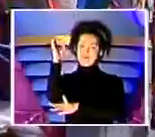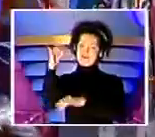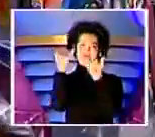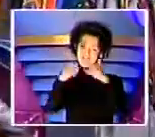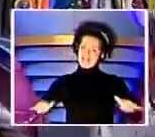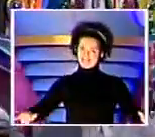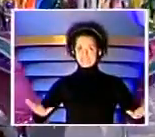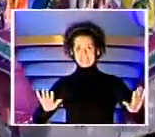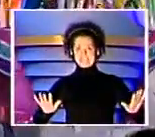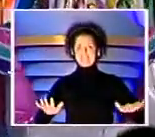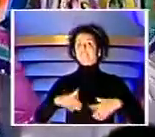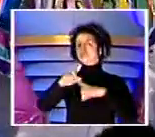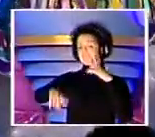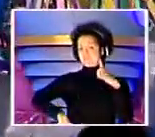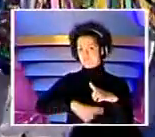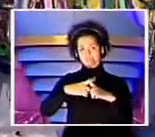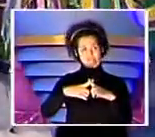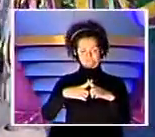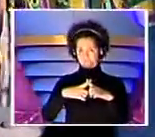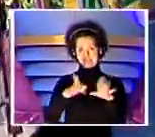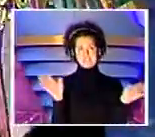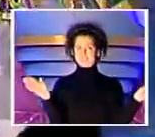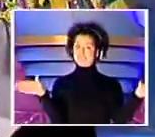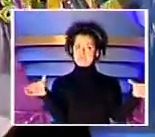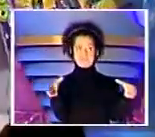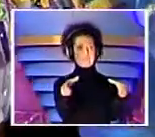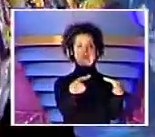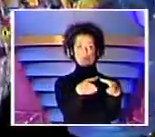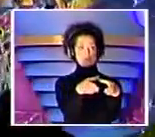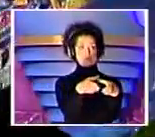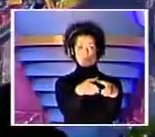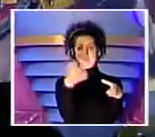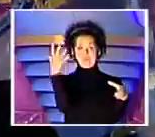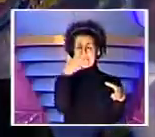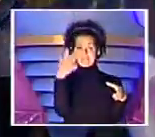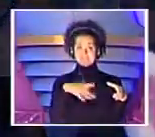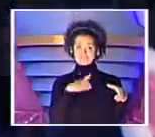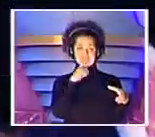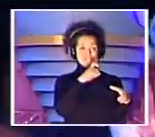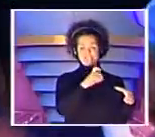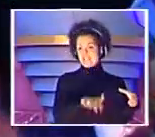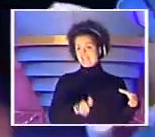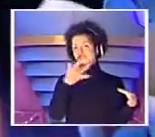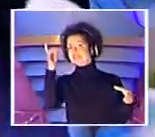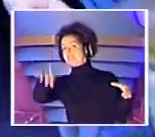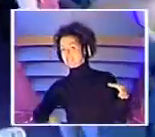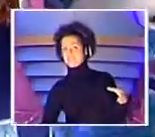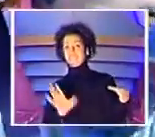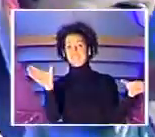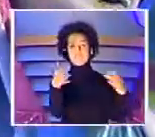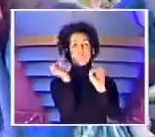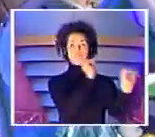contar en ningún momento con el grupo que hace este carnaval. las murgas. Por todo